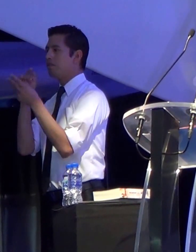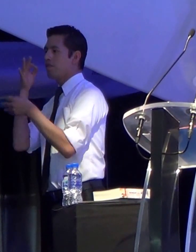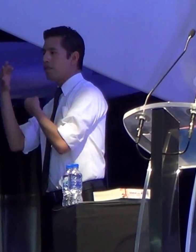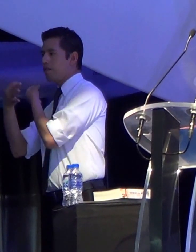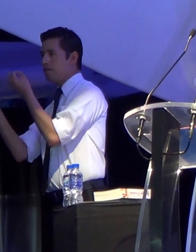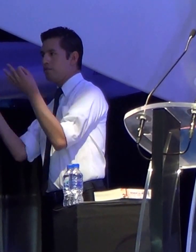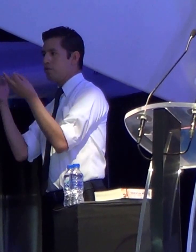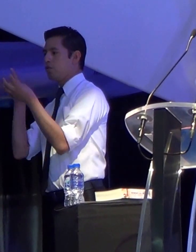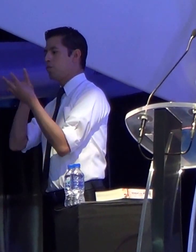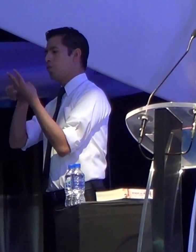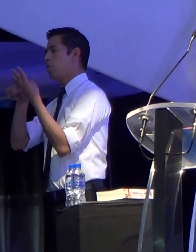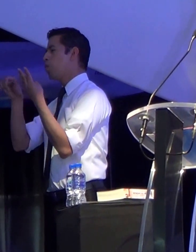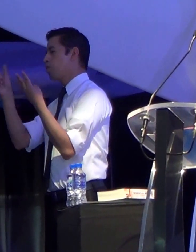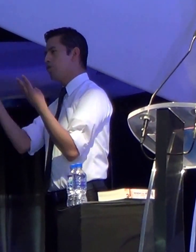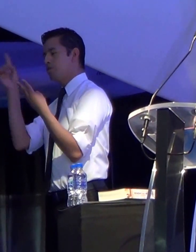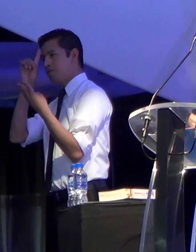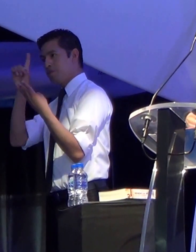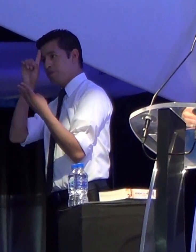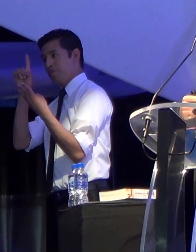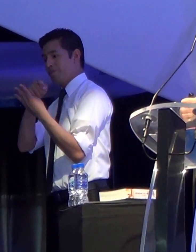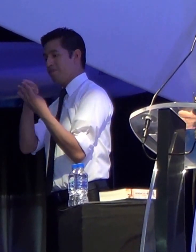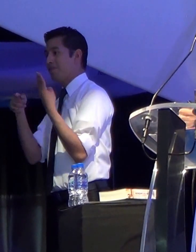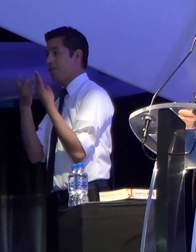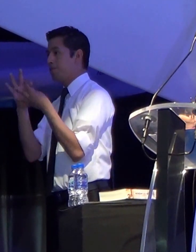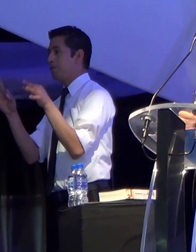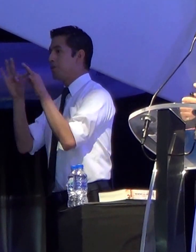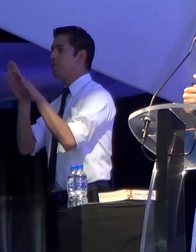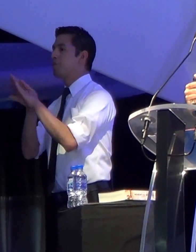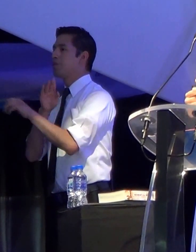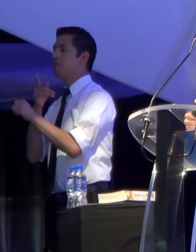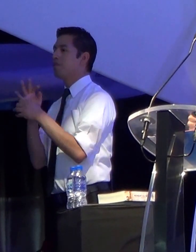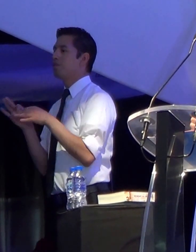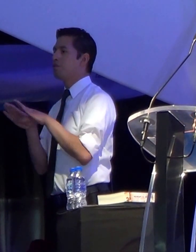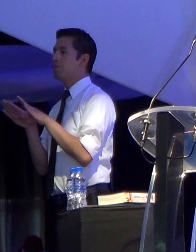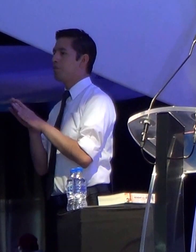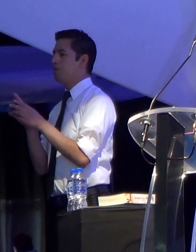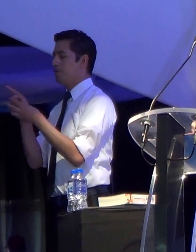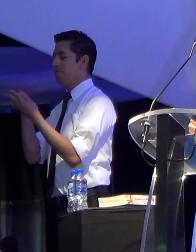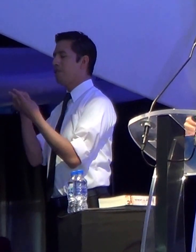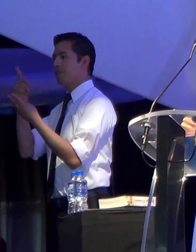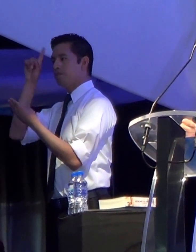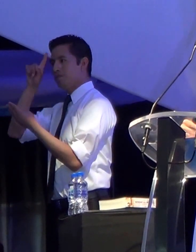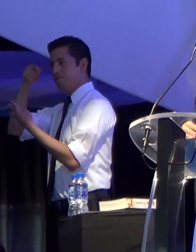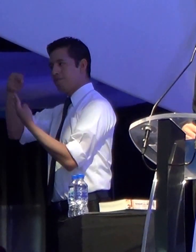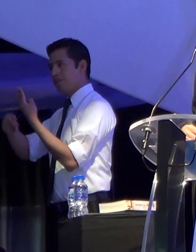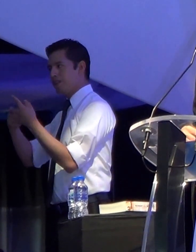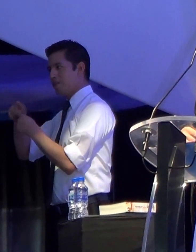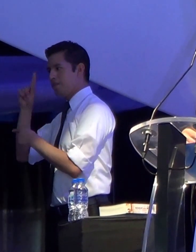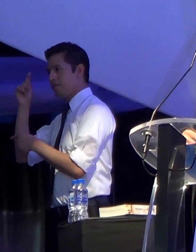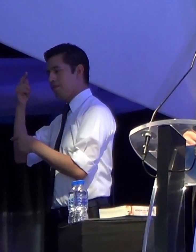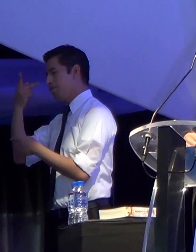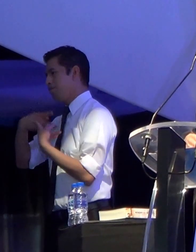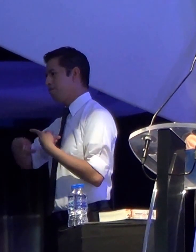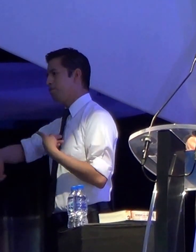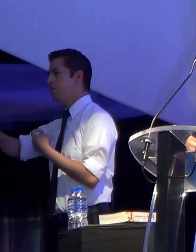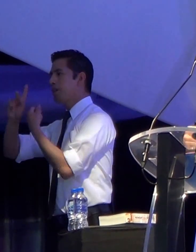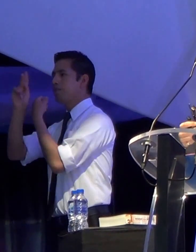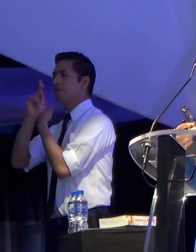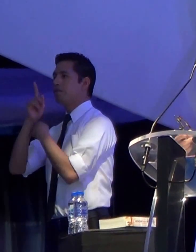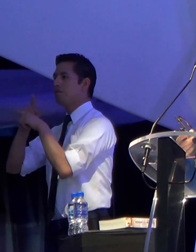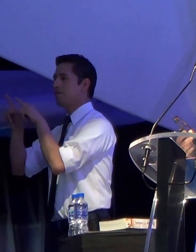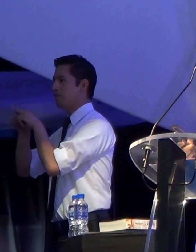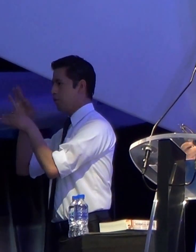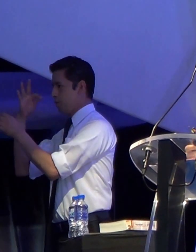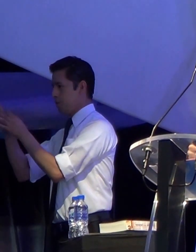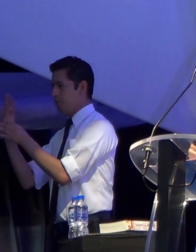una recomendación. Importantísimo porque establece los principios técnicos que deben de ser seguidos por cada uno de los países y